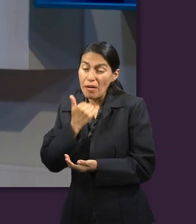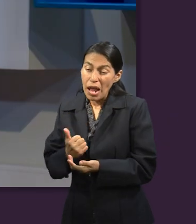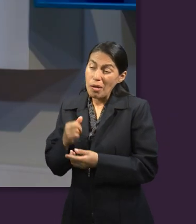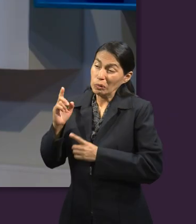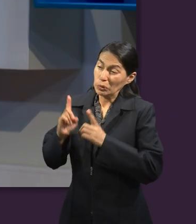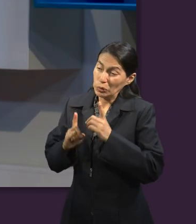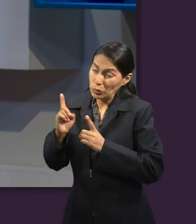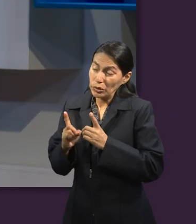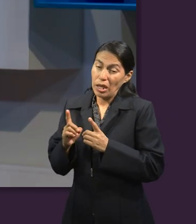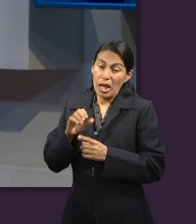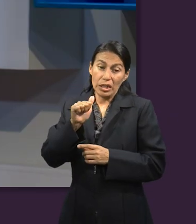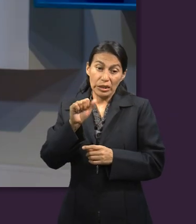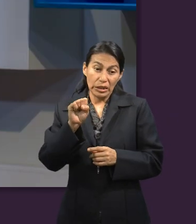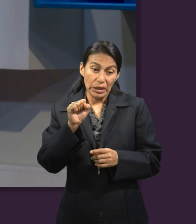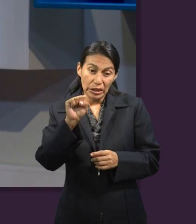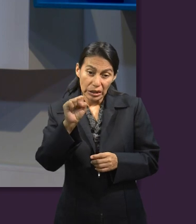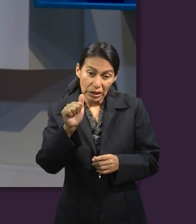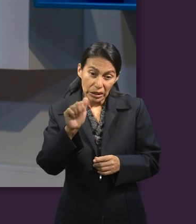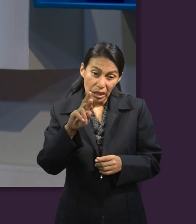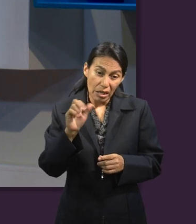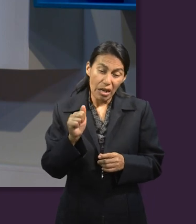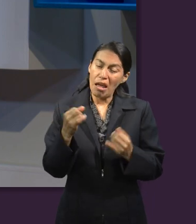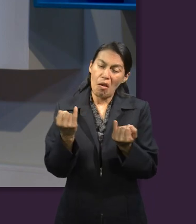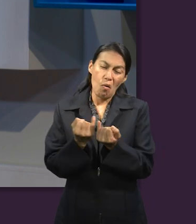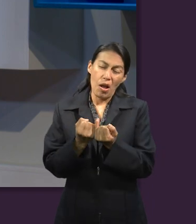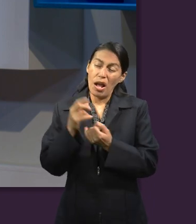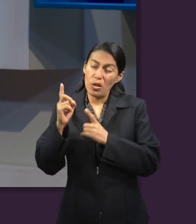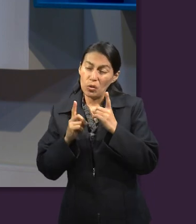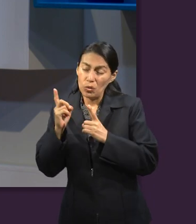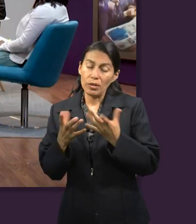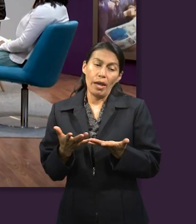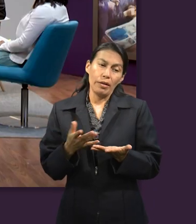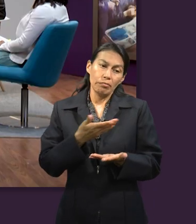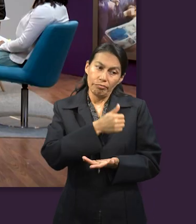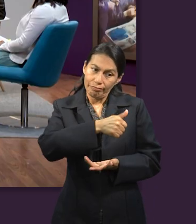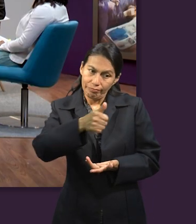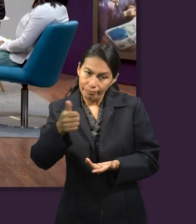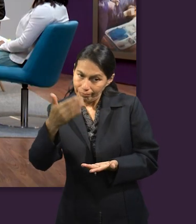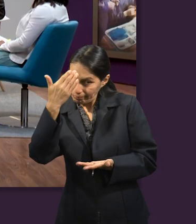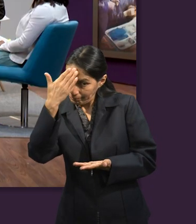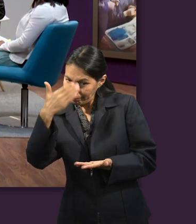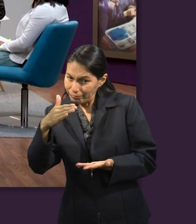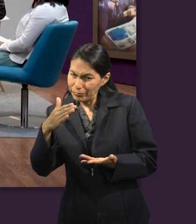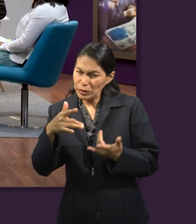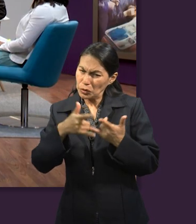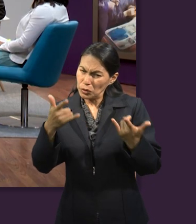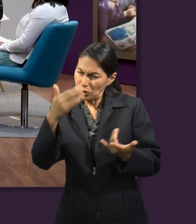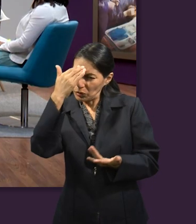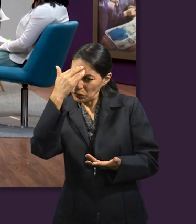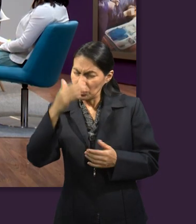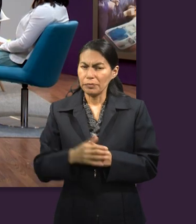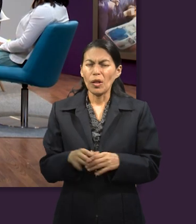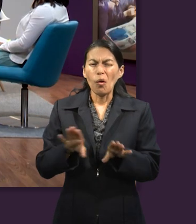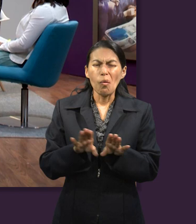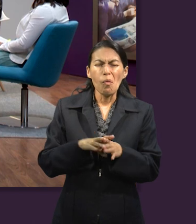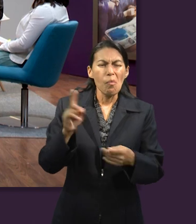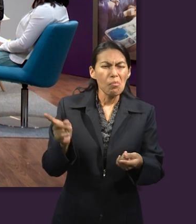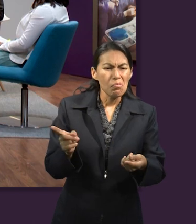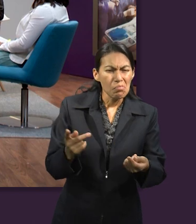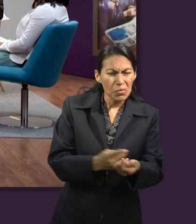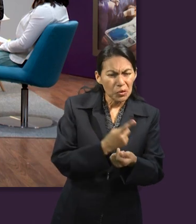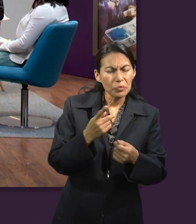de parte de abraham de parte de sara con respecto al hijo que iba a tener y bueno conocemos la historia todo lo que fue aconteciendo